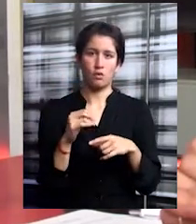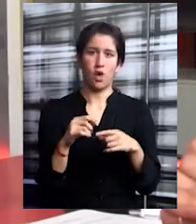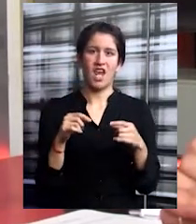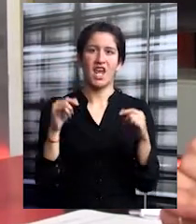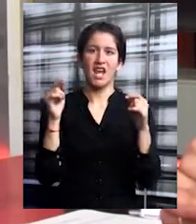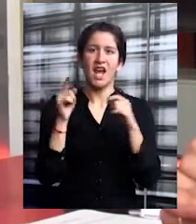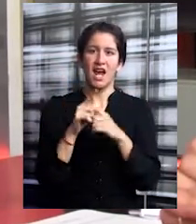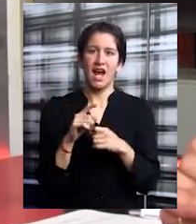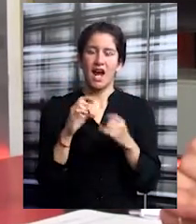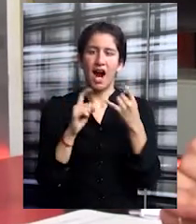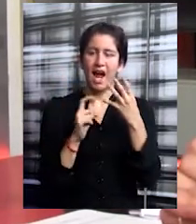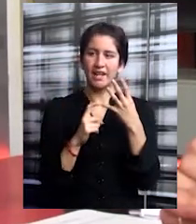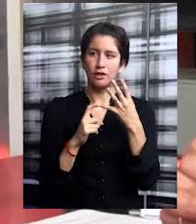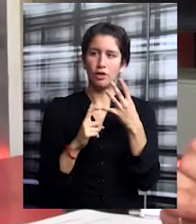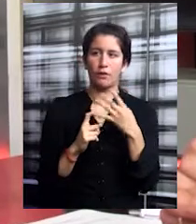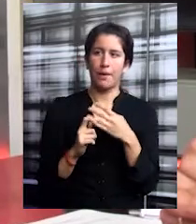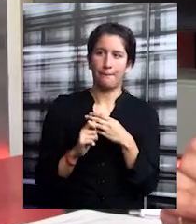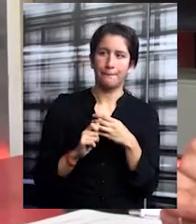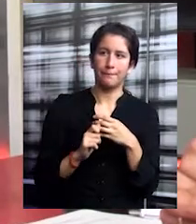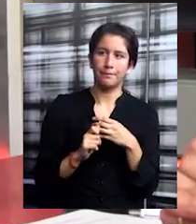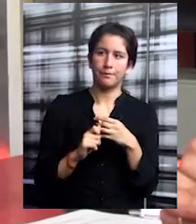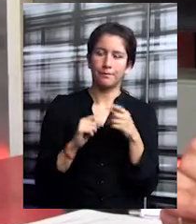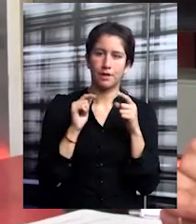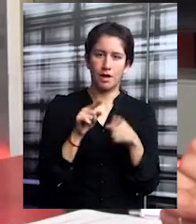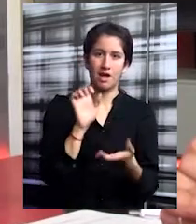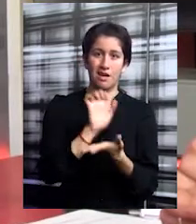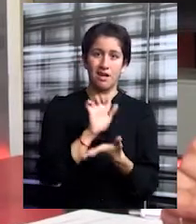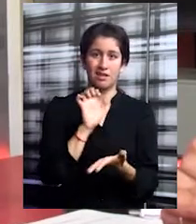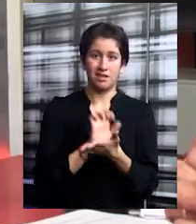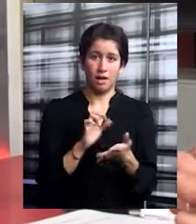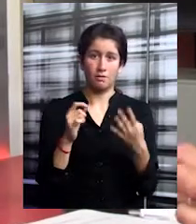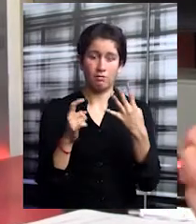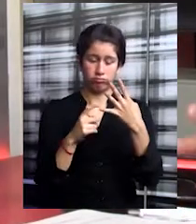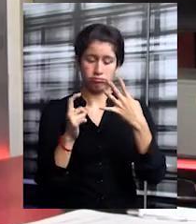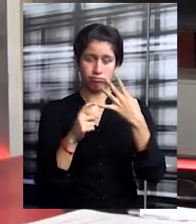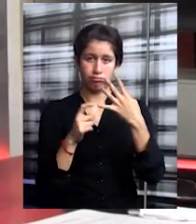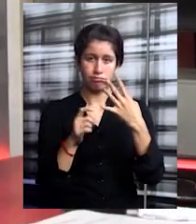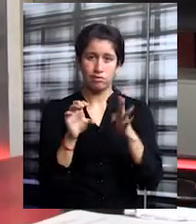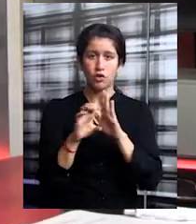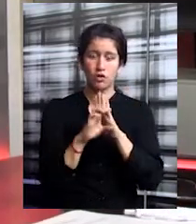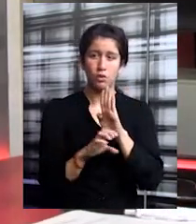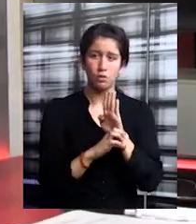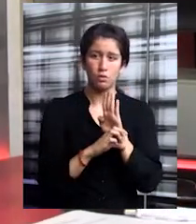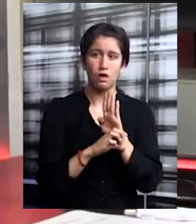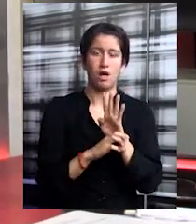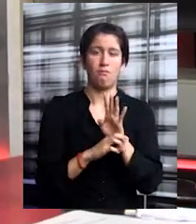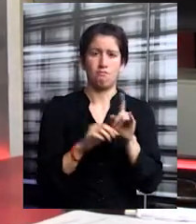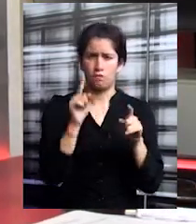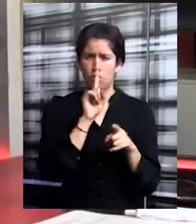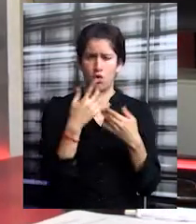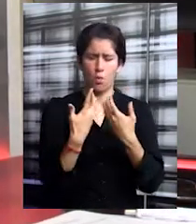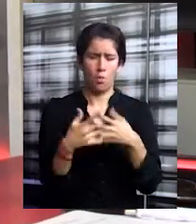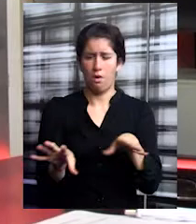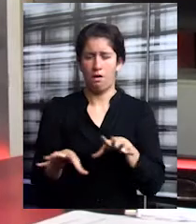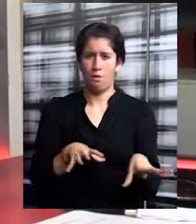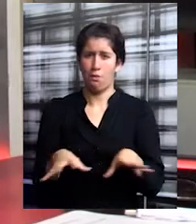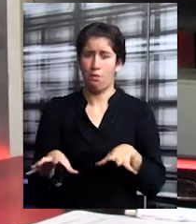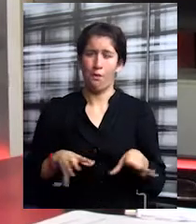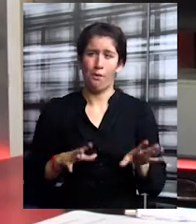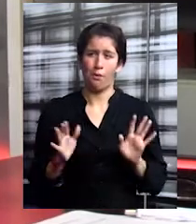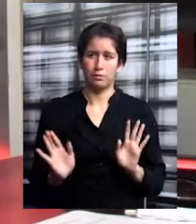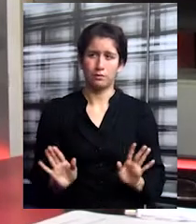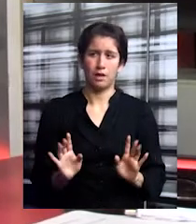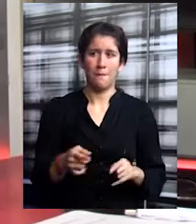dimensionarla en la perspectiva de lo que es un estado de excepción constitucional, no cualquier cosa. Entonces, claro, nosotros nos hemos reunido y hemos tenido reuniones